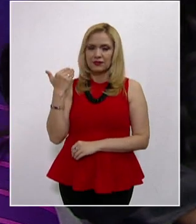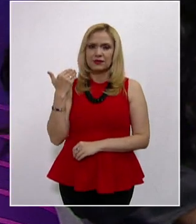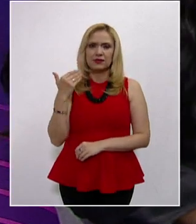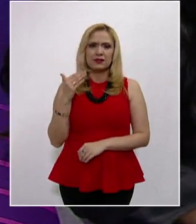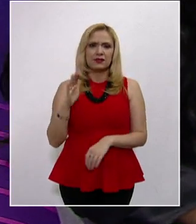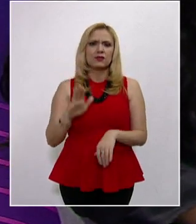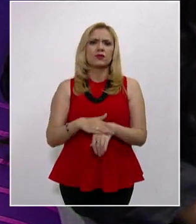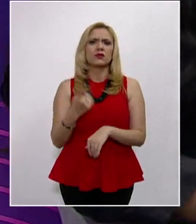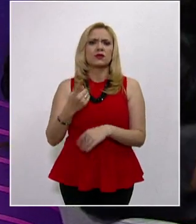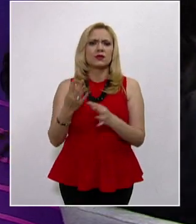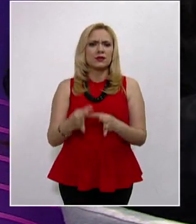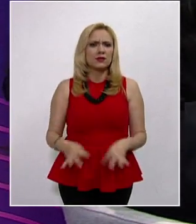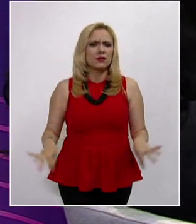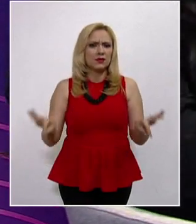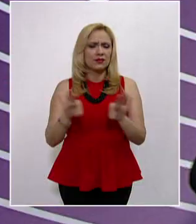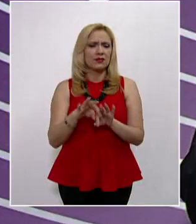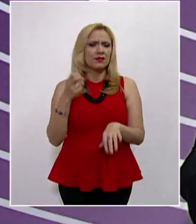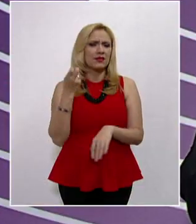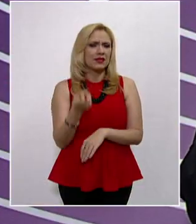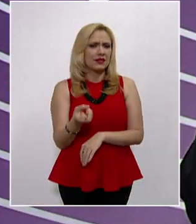¿Por qué es importante esta